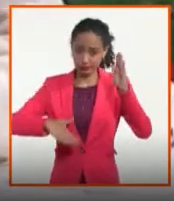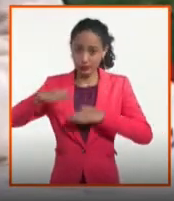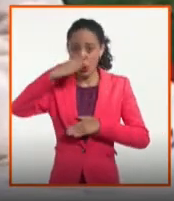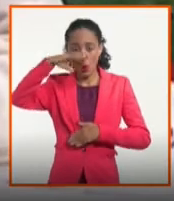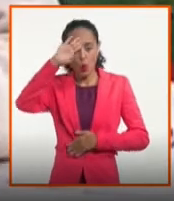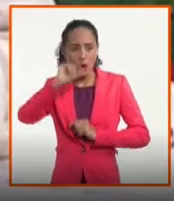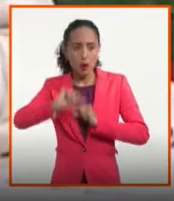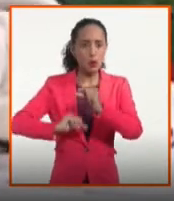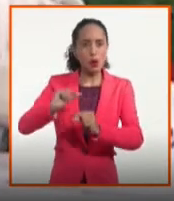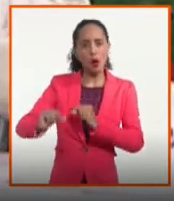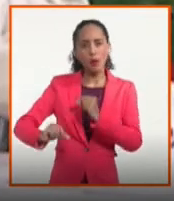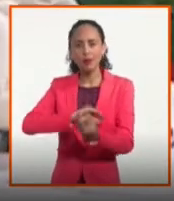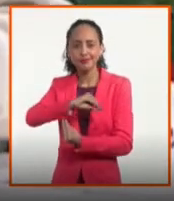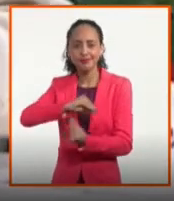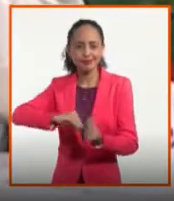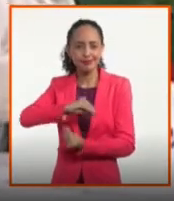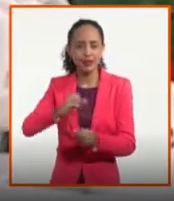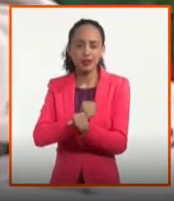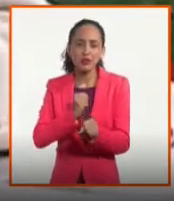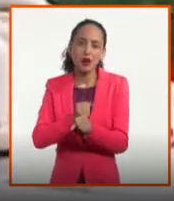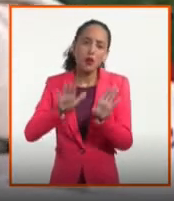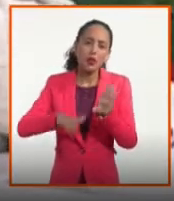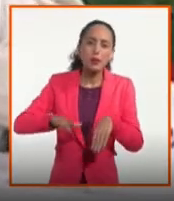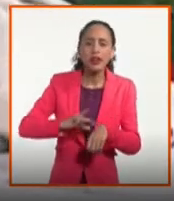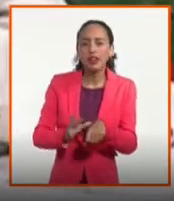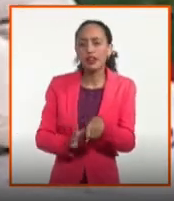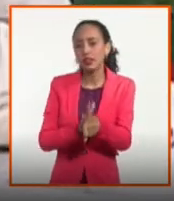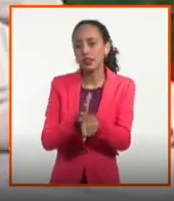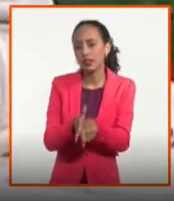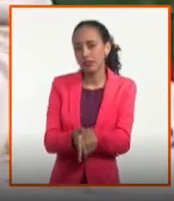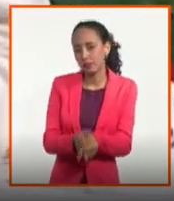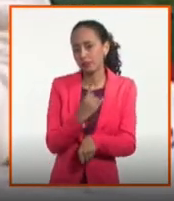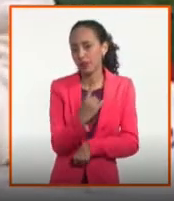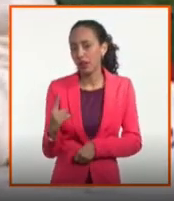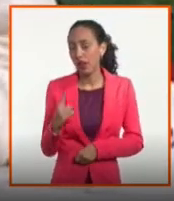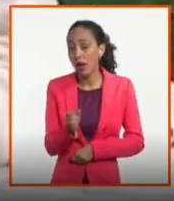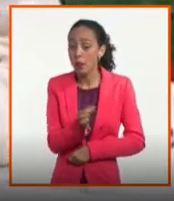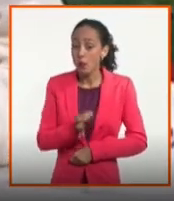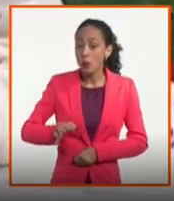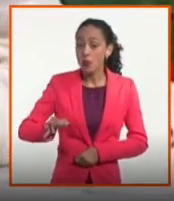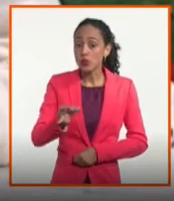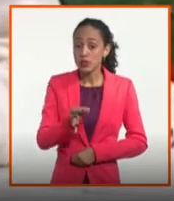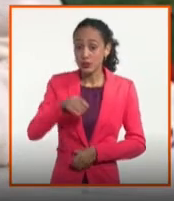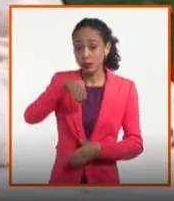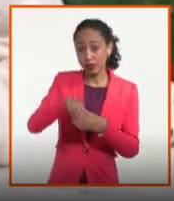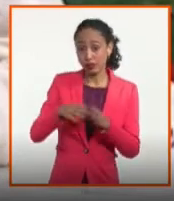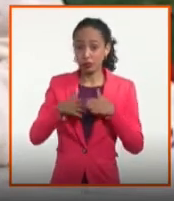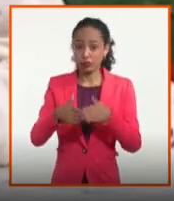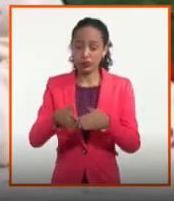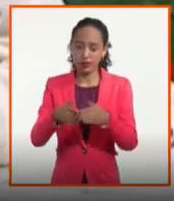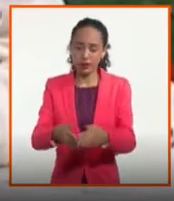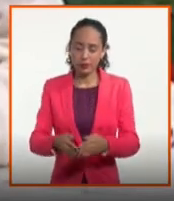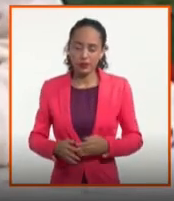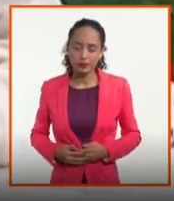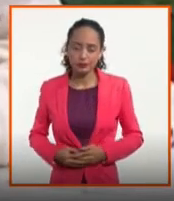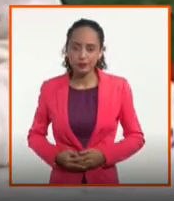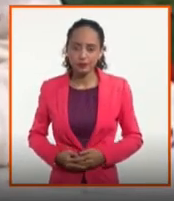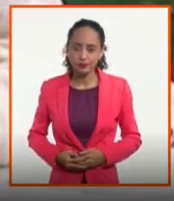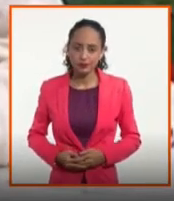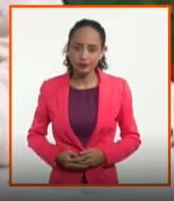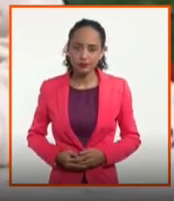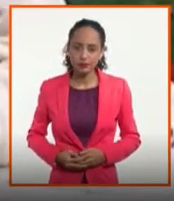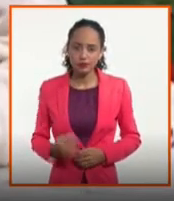acomodando según se iba comportando en los territorios por supuesto en los territorios la provincia la la pandemia nos dejó